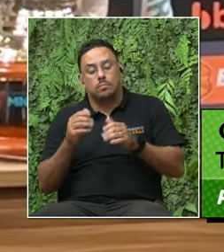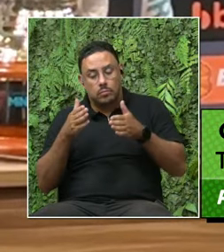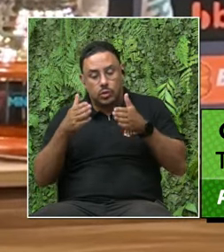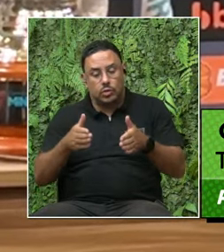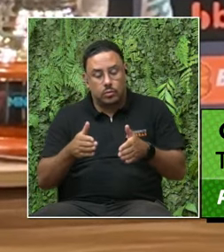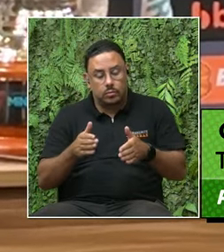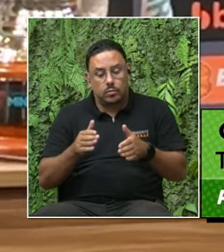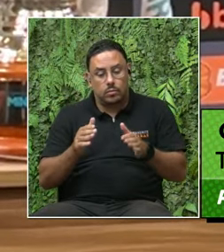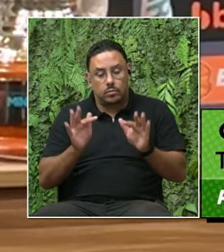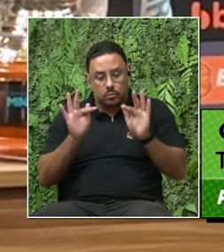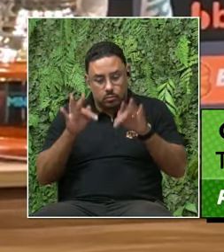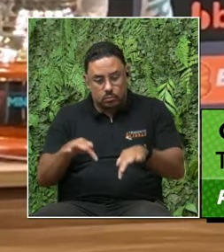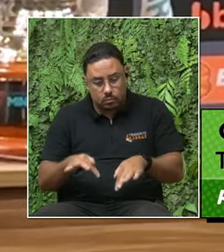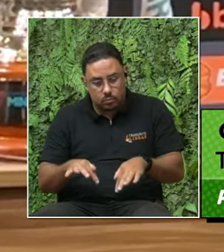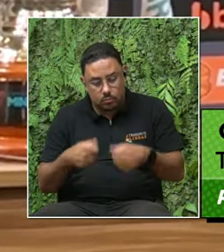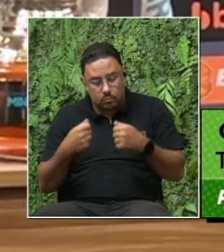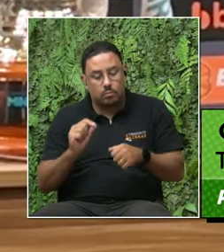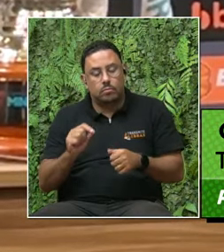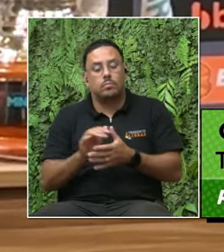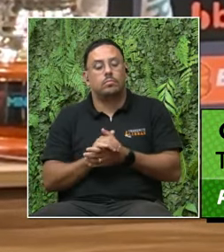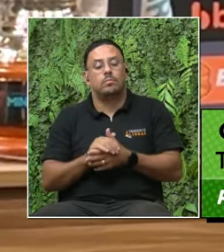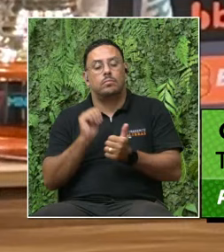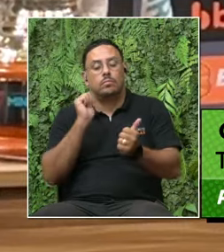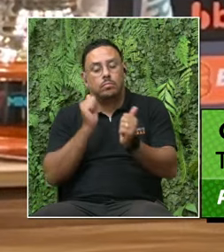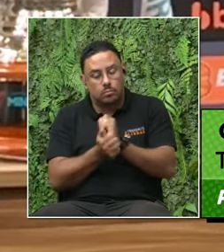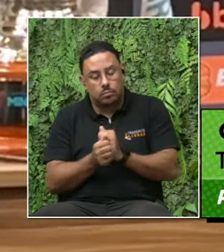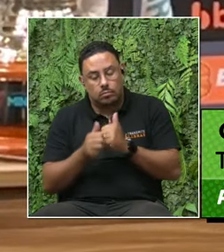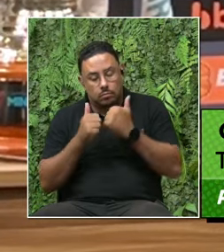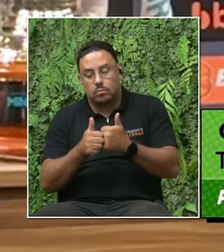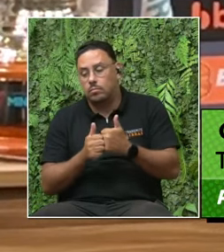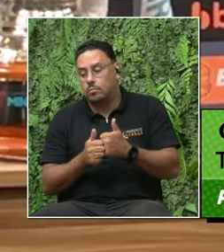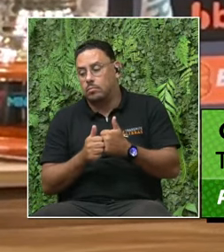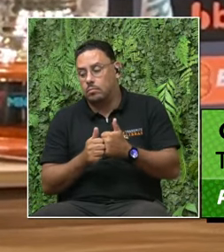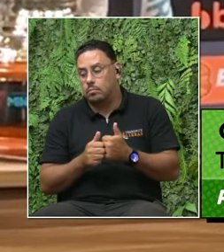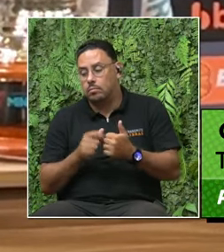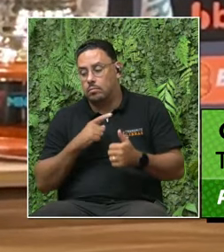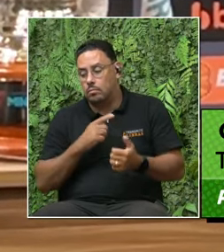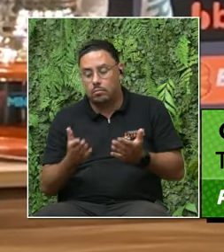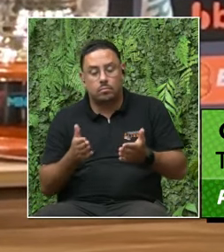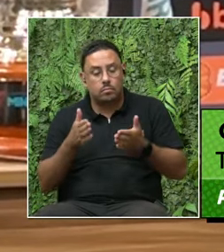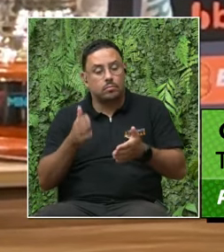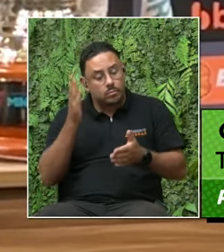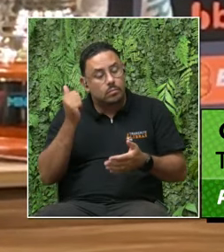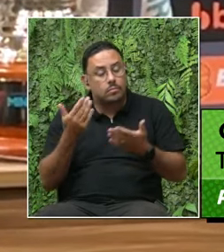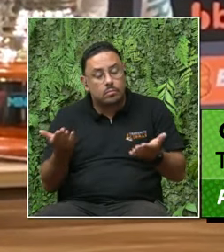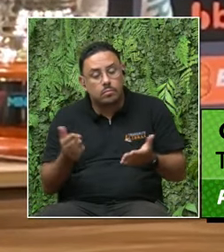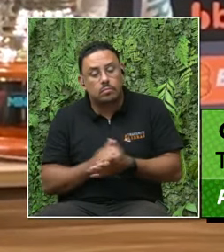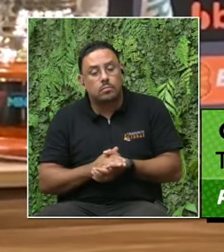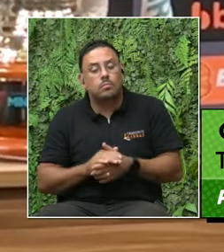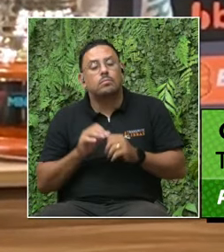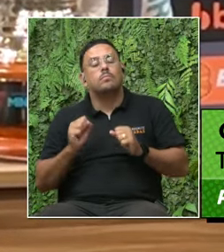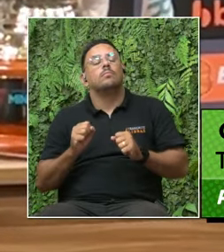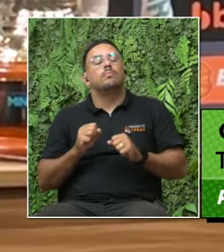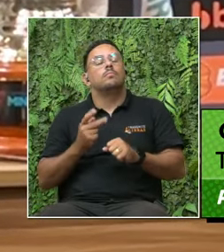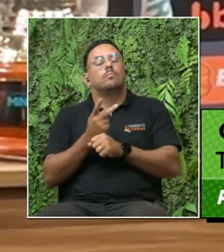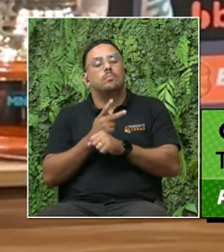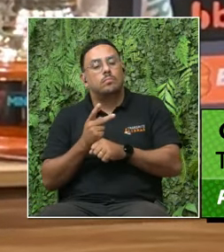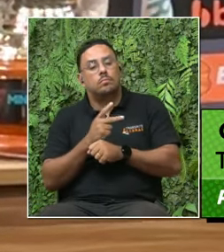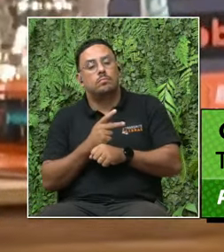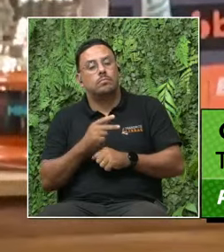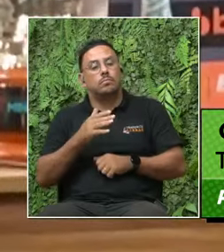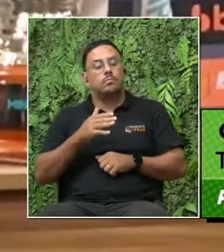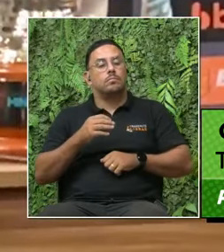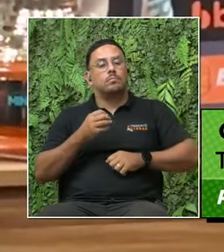final relajado Pero si necesariamente para jugar bien había que jugar como ellos saben tioo